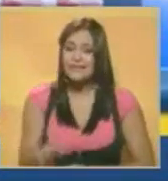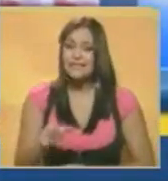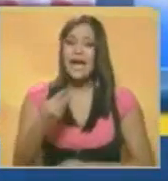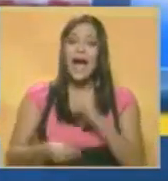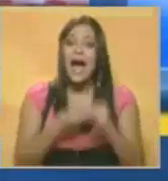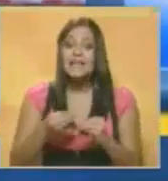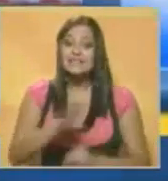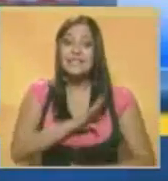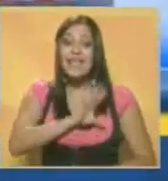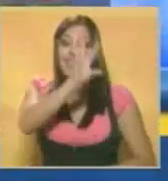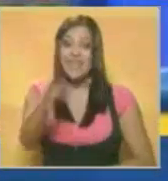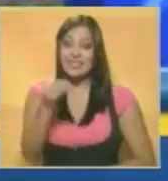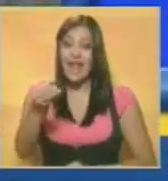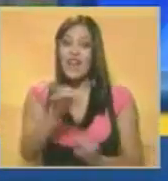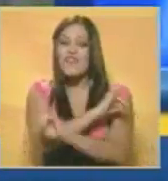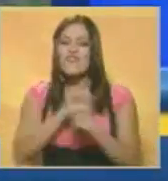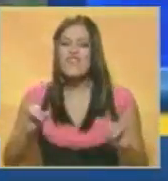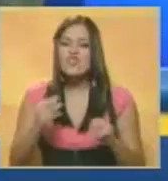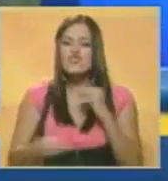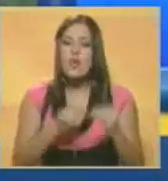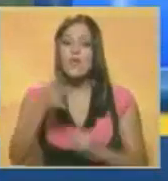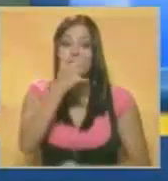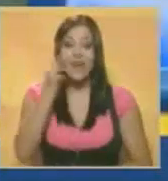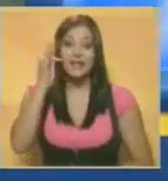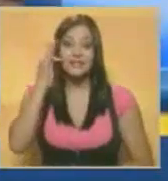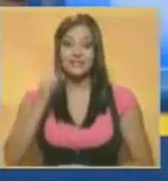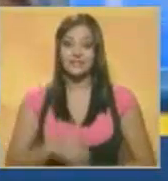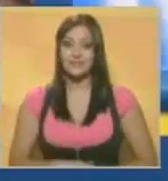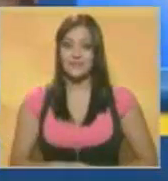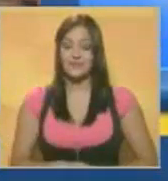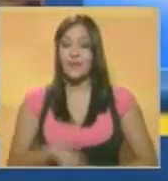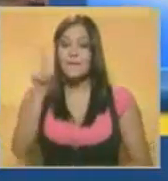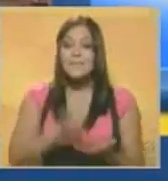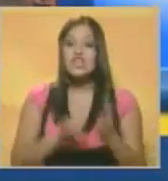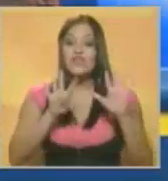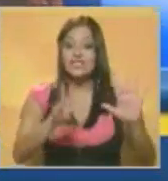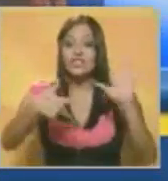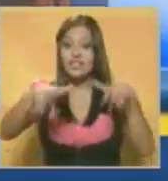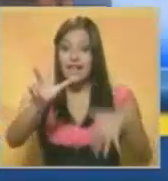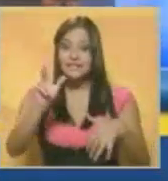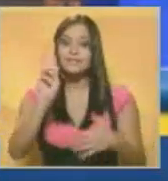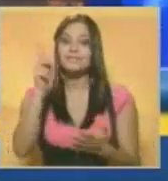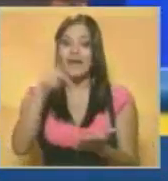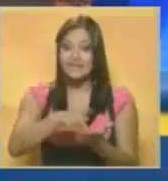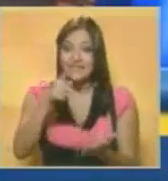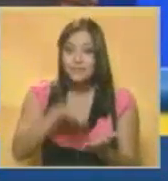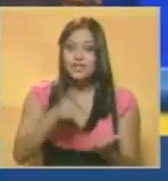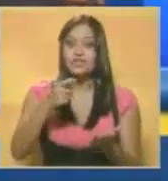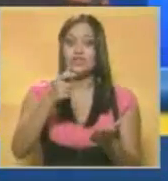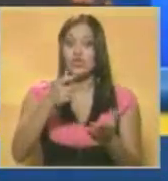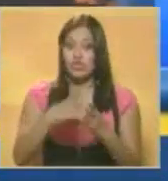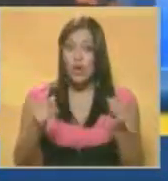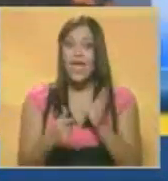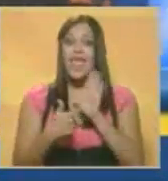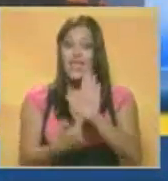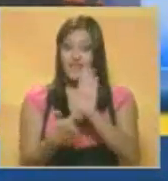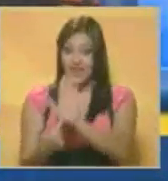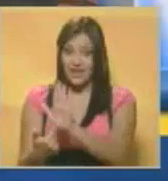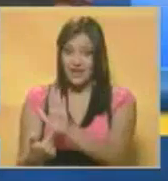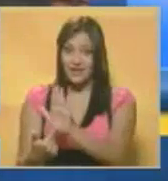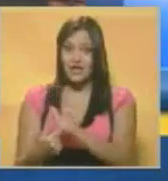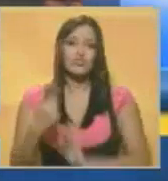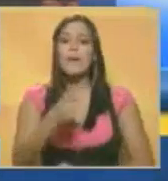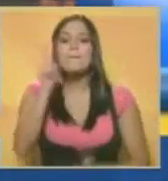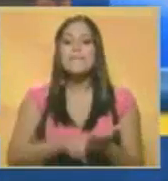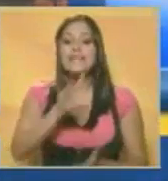en suelo italiano y culminó en la geografía francesa. 1.913 participantes se dieron cita en el evento, de los cuales